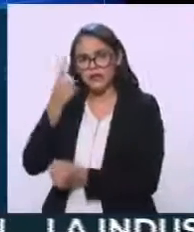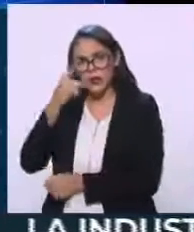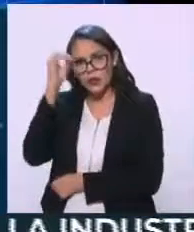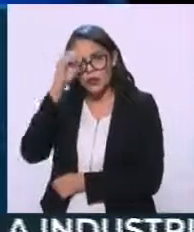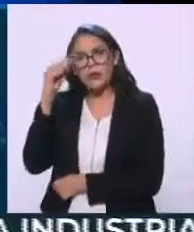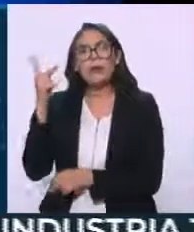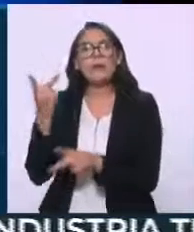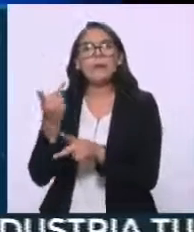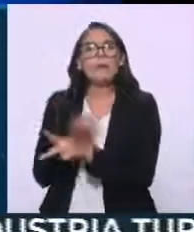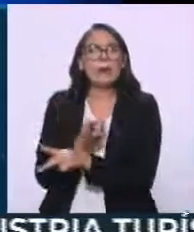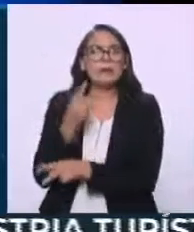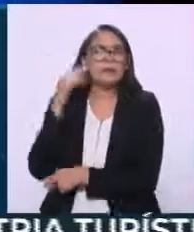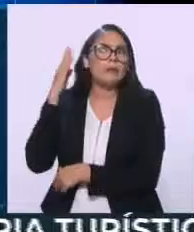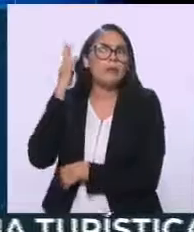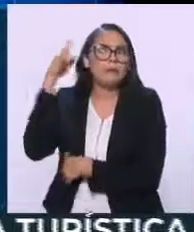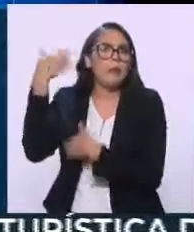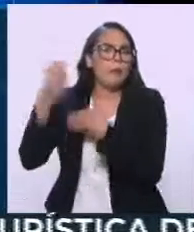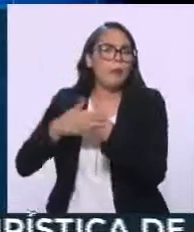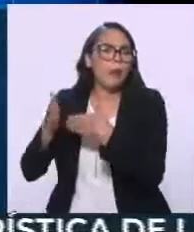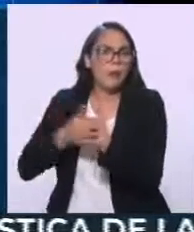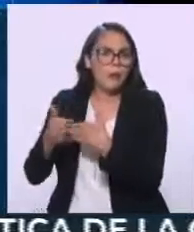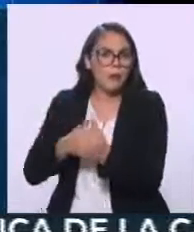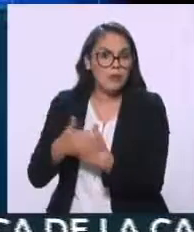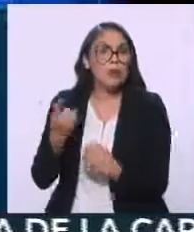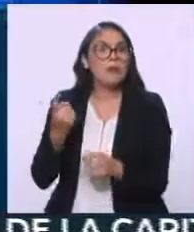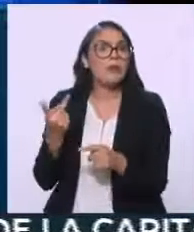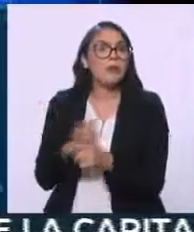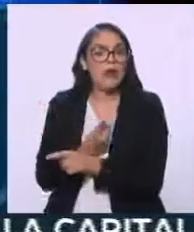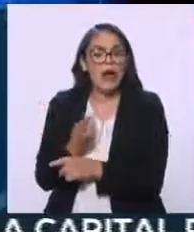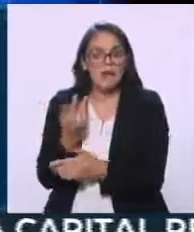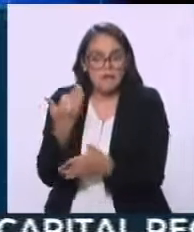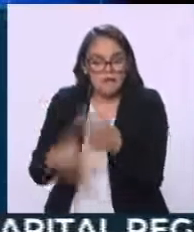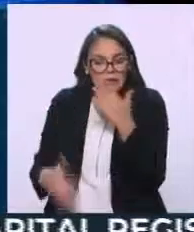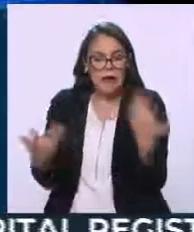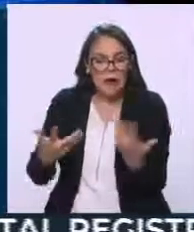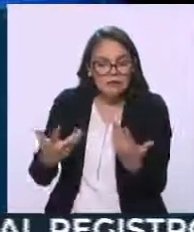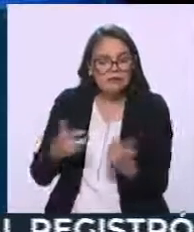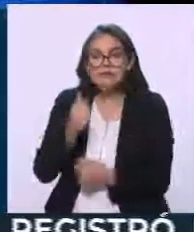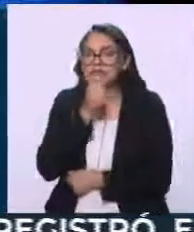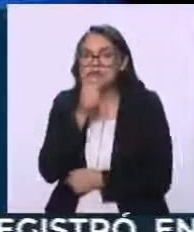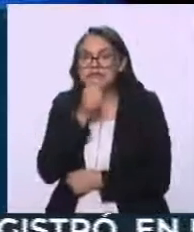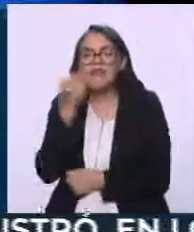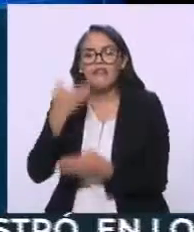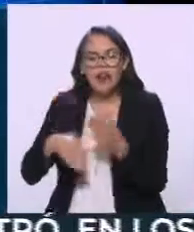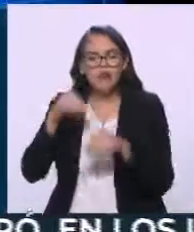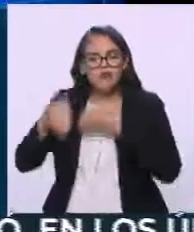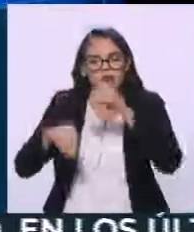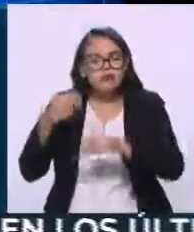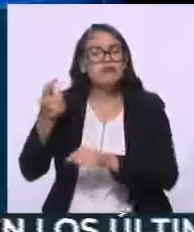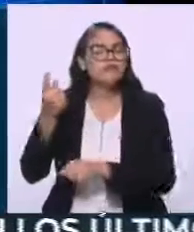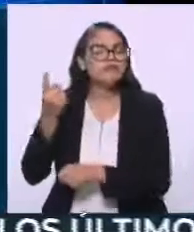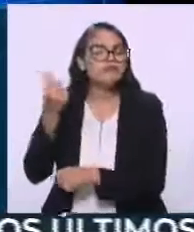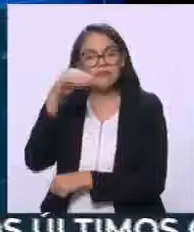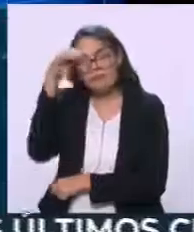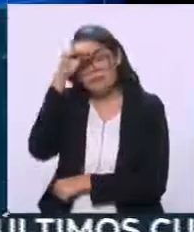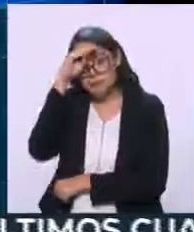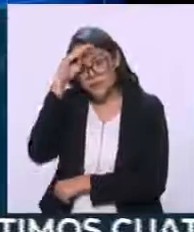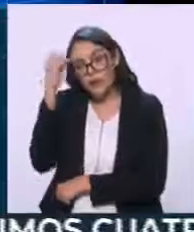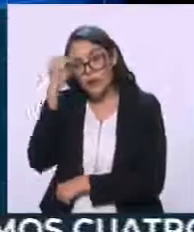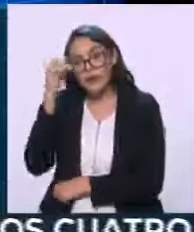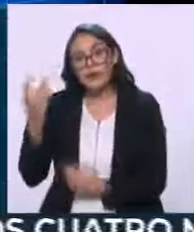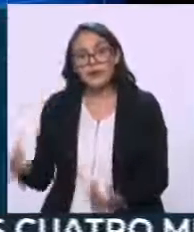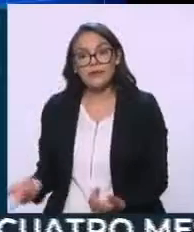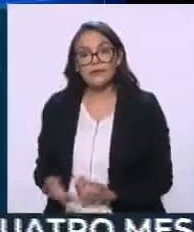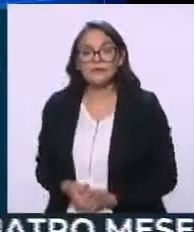está haciendo y qué se debe seguir haciendo y qué se debe hacer que no se haya hecho? Bueno, desafortunadamente en muchos países estamos